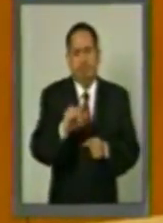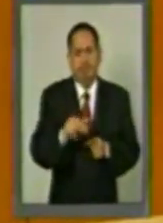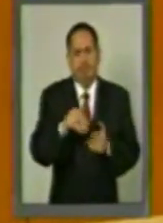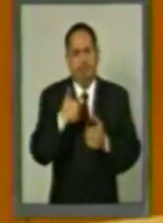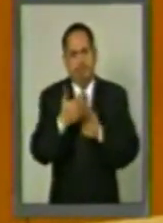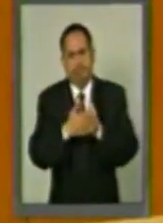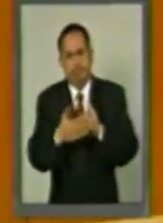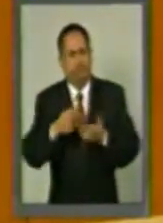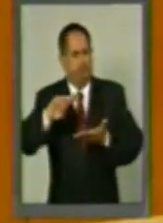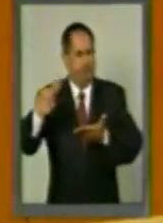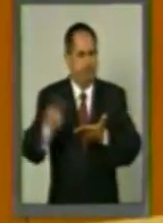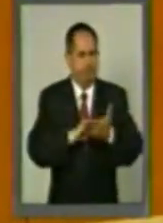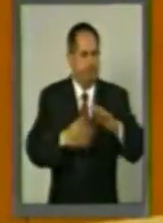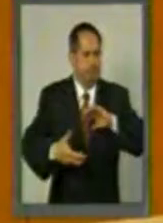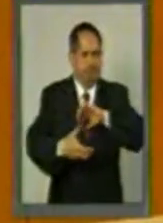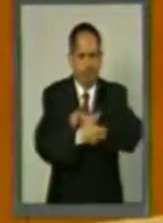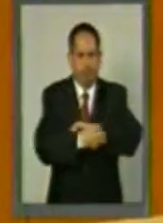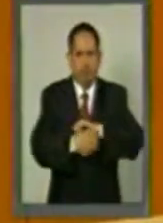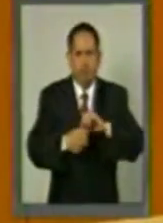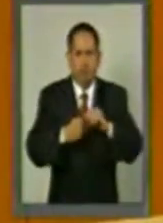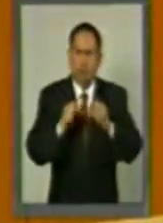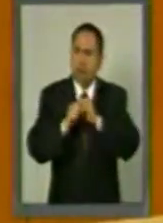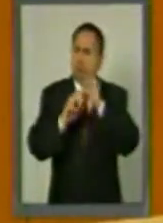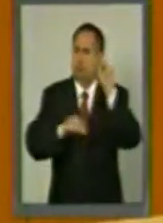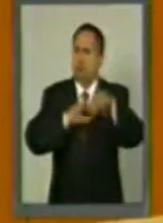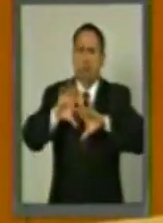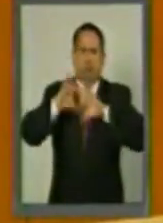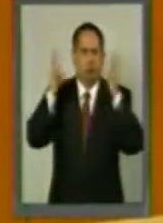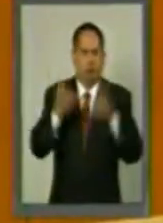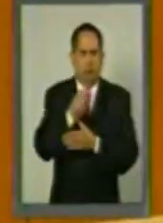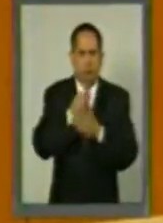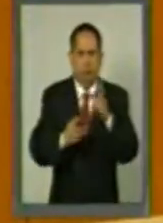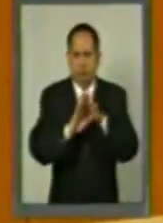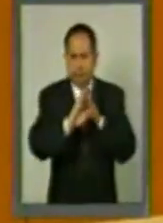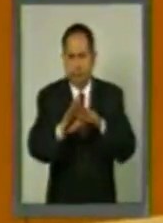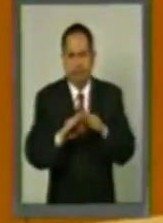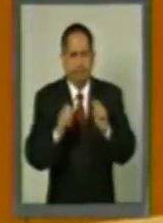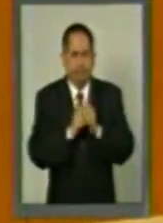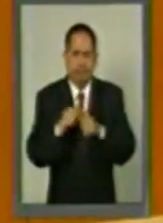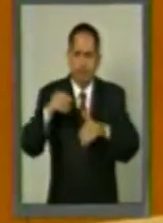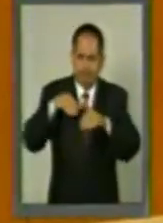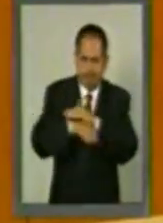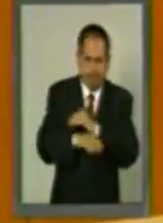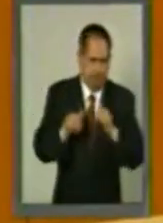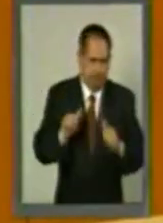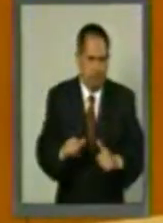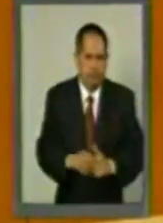por firmar el Pacto Global de Migración y de Refugiados.